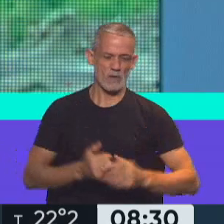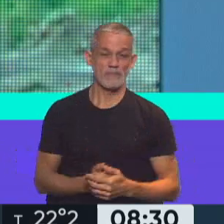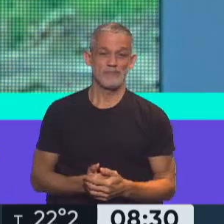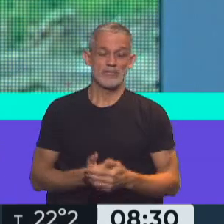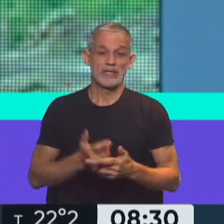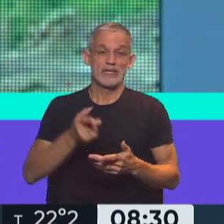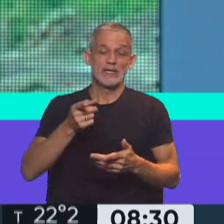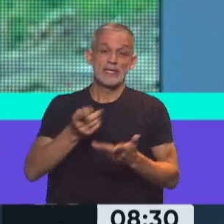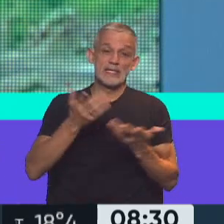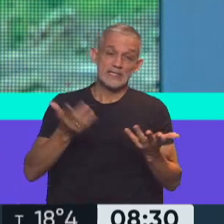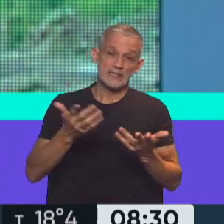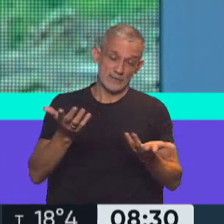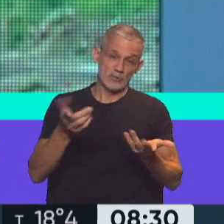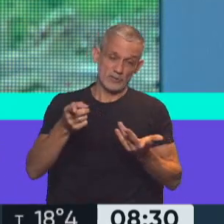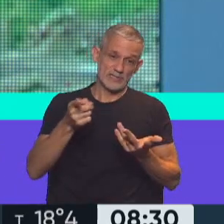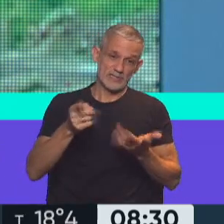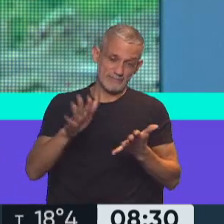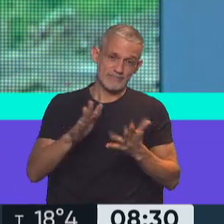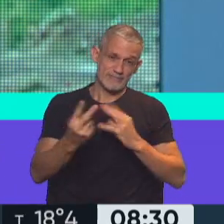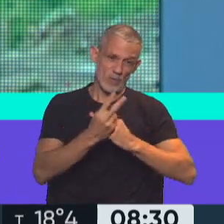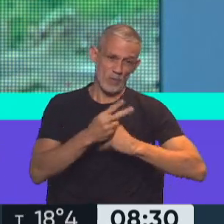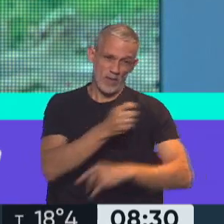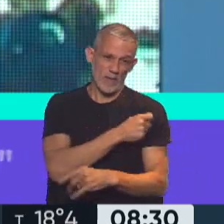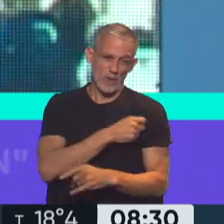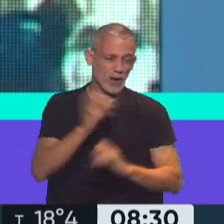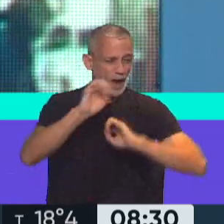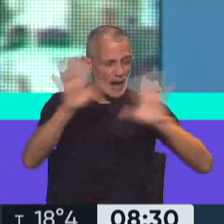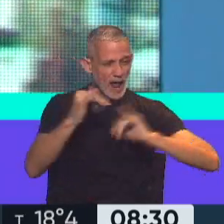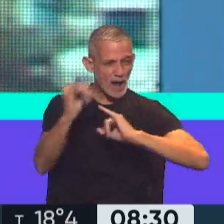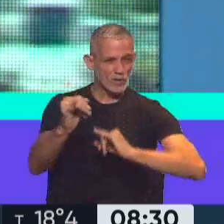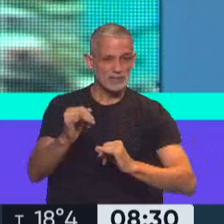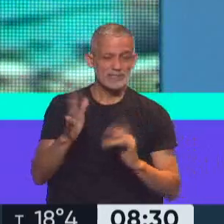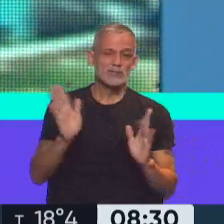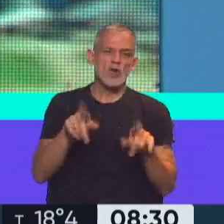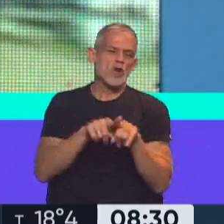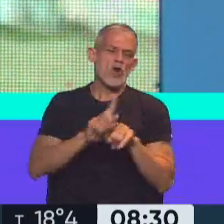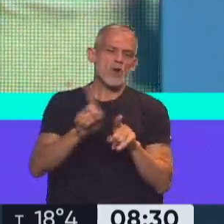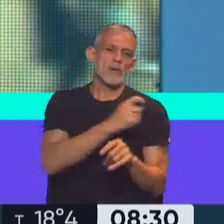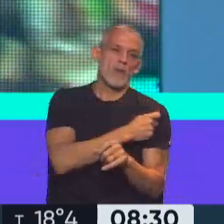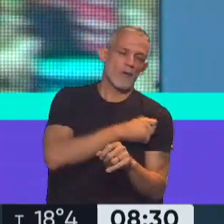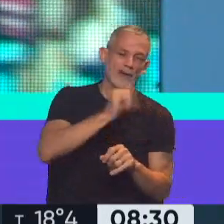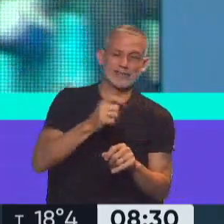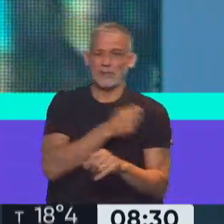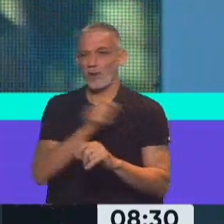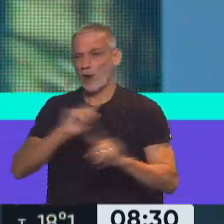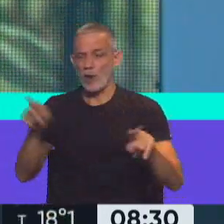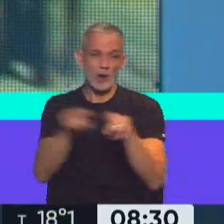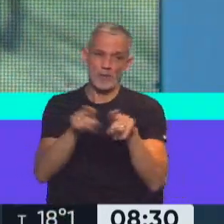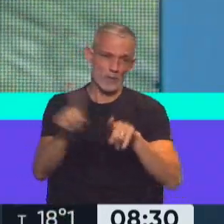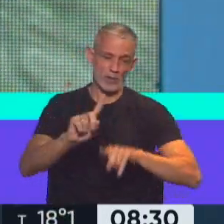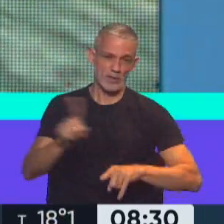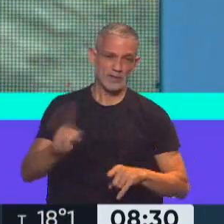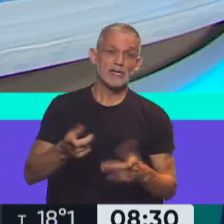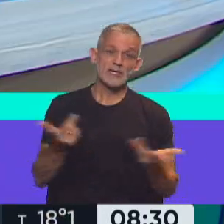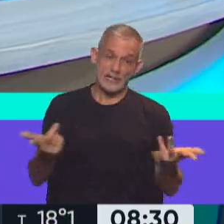un aumento de los fallecimientos. O sea, lo que quiero dejar bien en claro es, no da lo mismo estar vacunado que no estar vacunado, porque